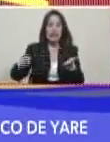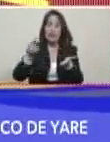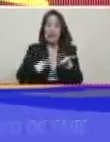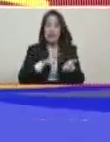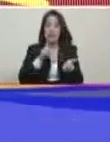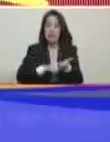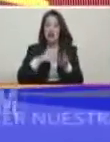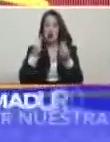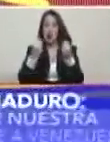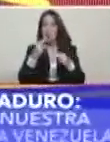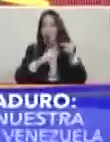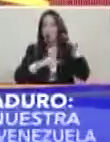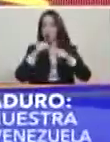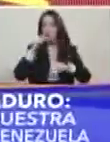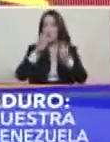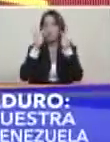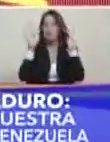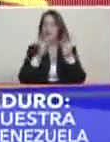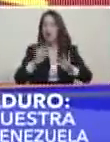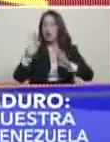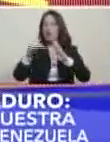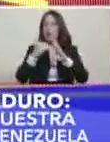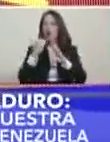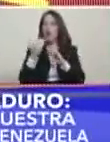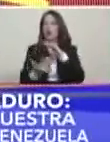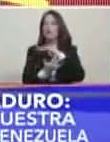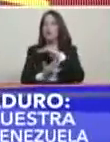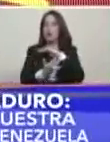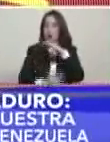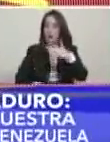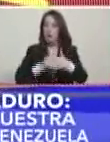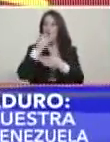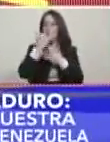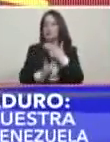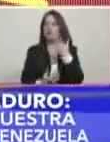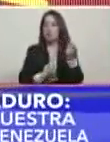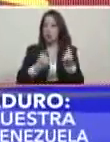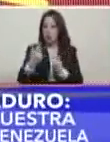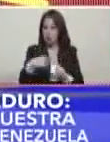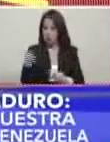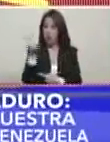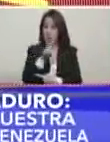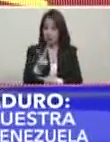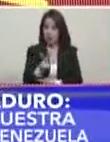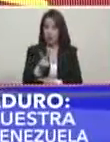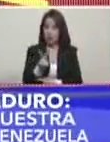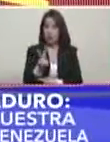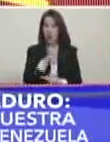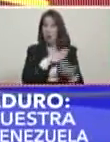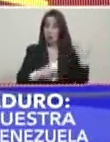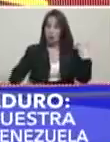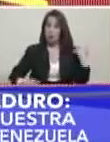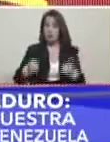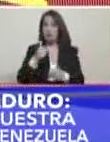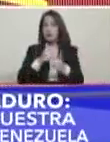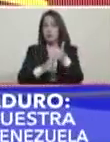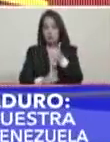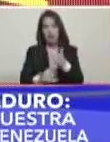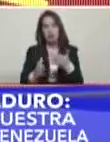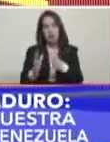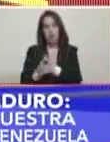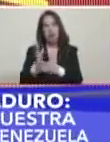modelo tecnológico del proyecto económico venezolano. Vicepresidenta, compañera,